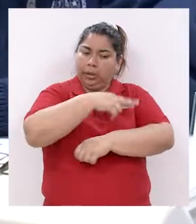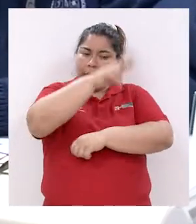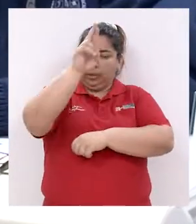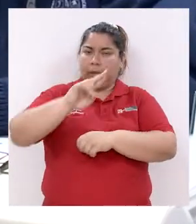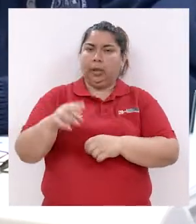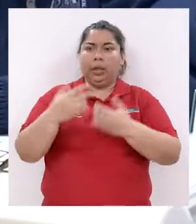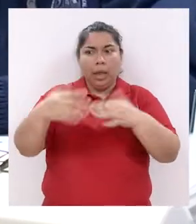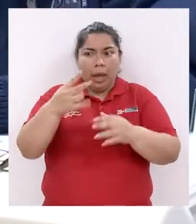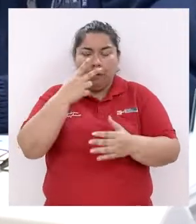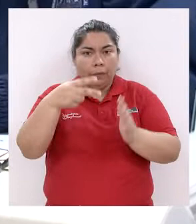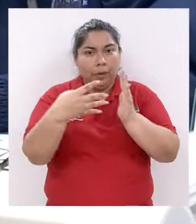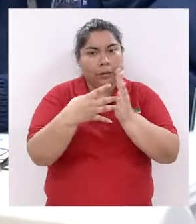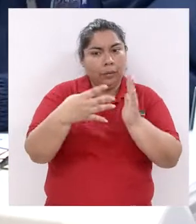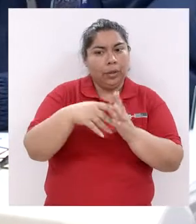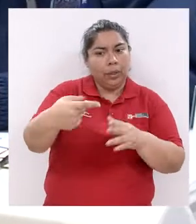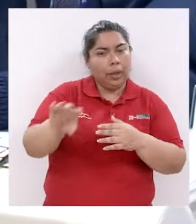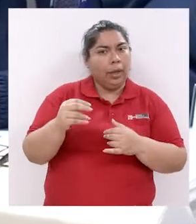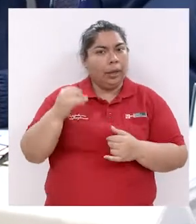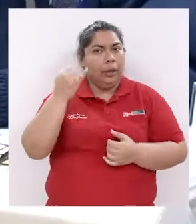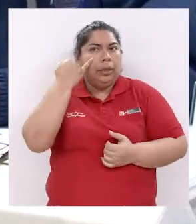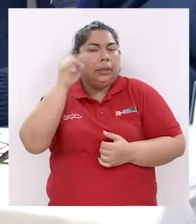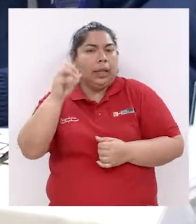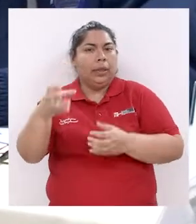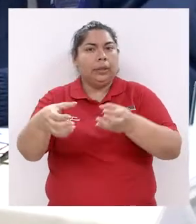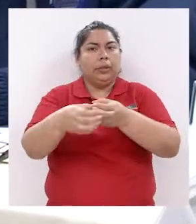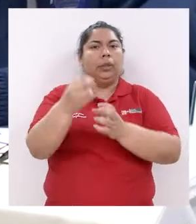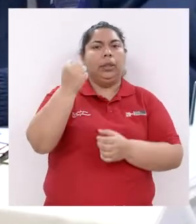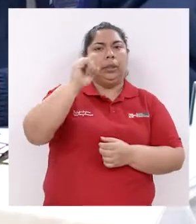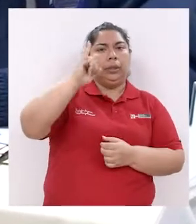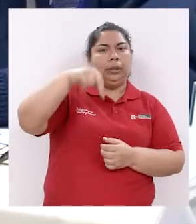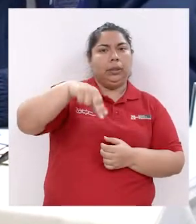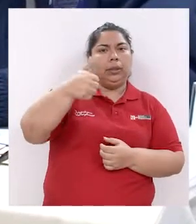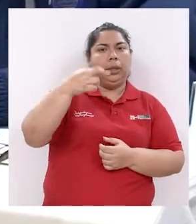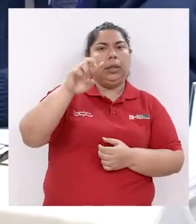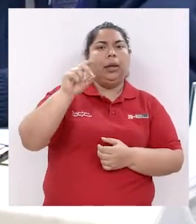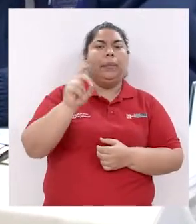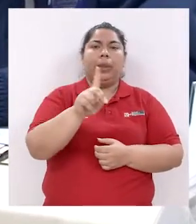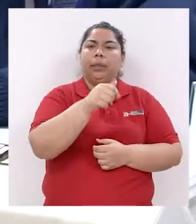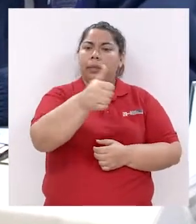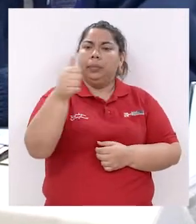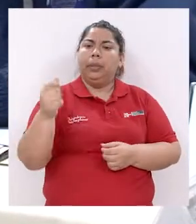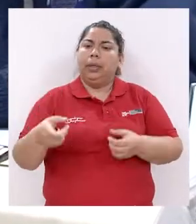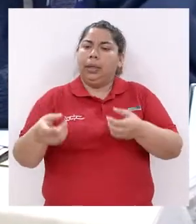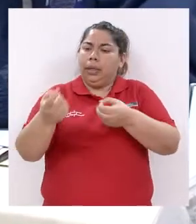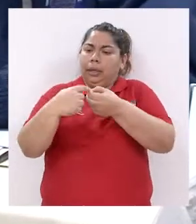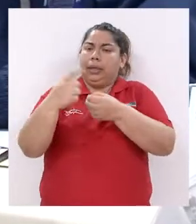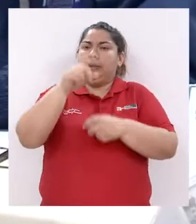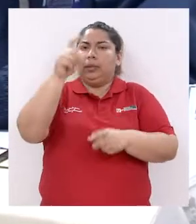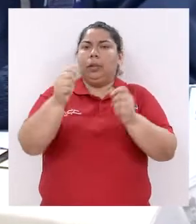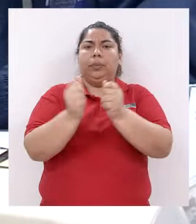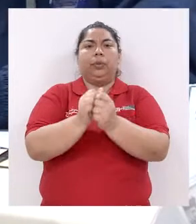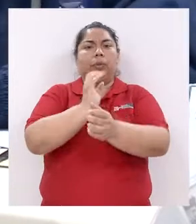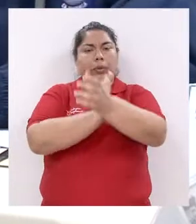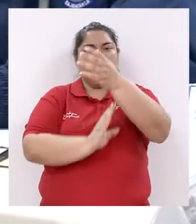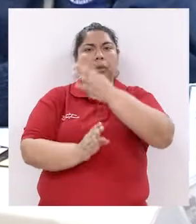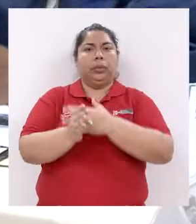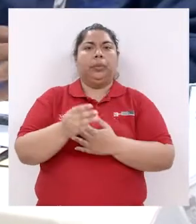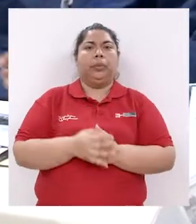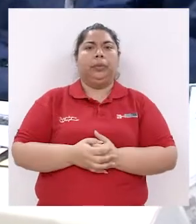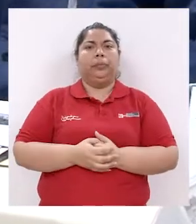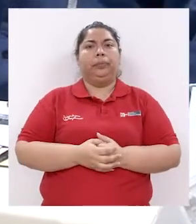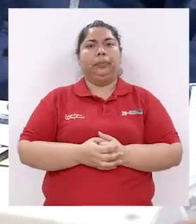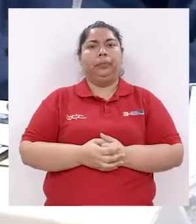región figure ya la instalación del Sistema Nacional para la integración de las personas con